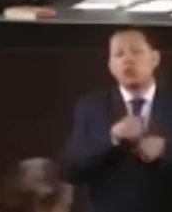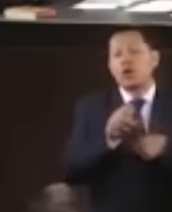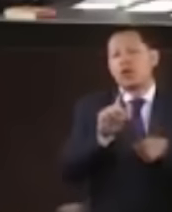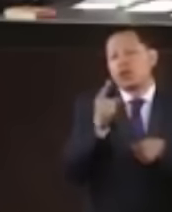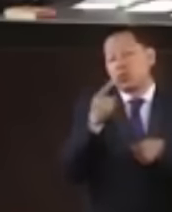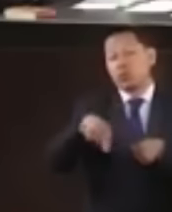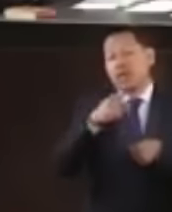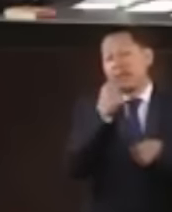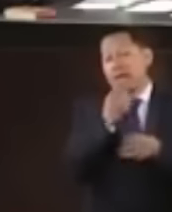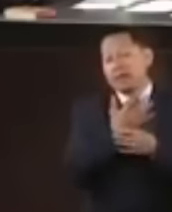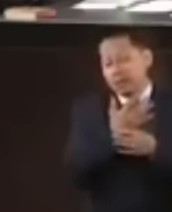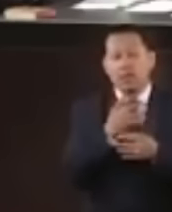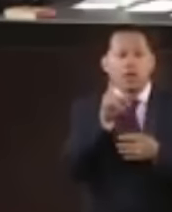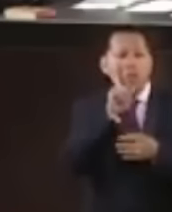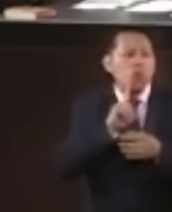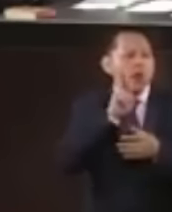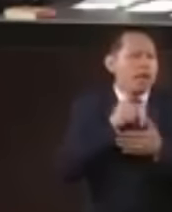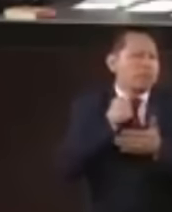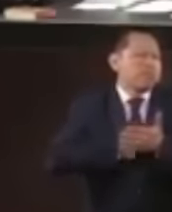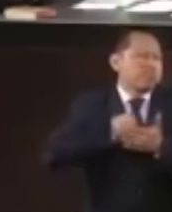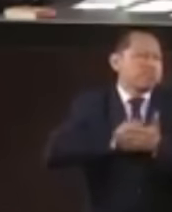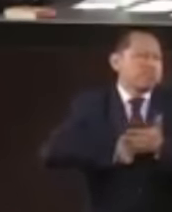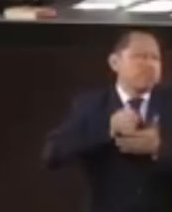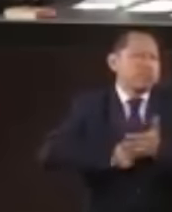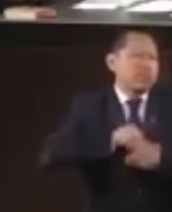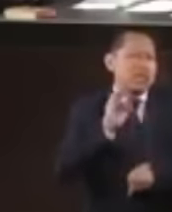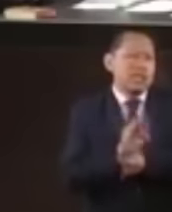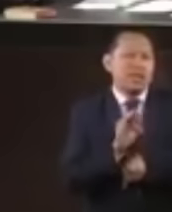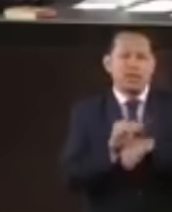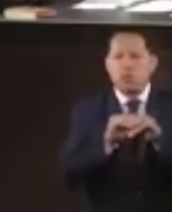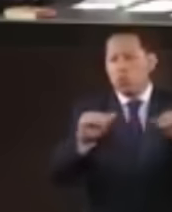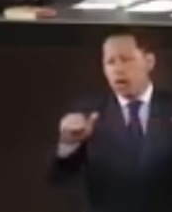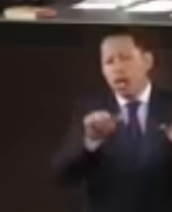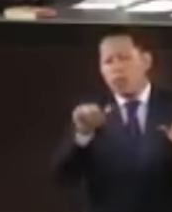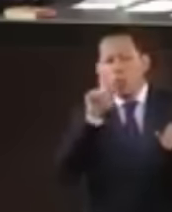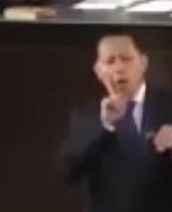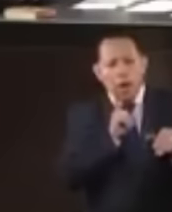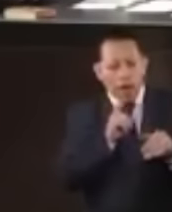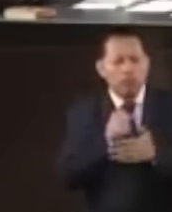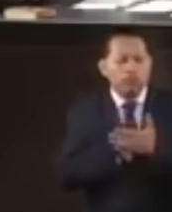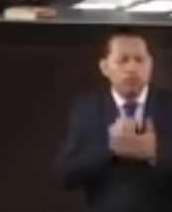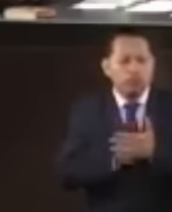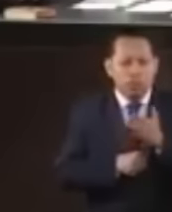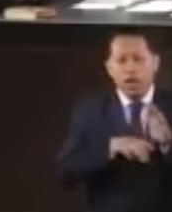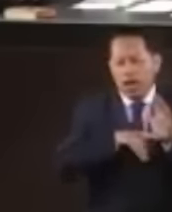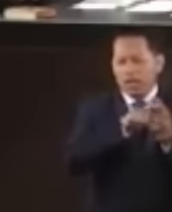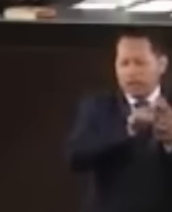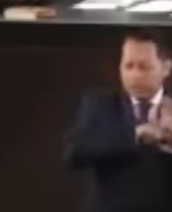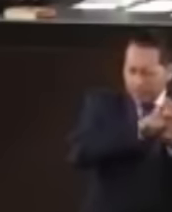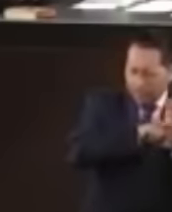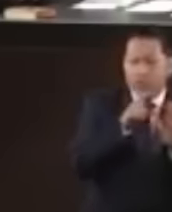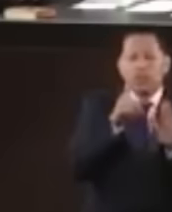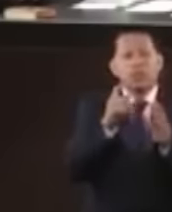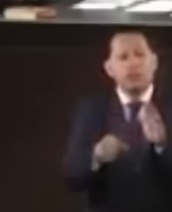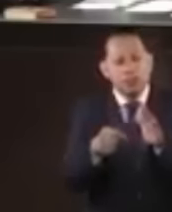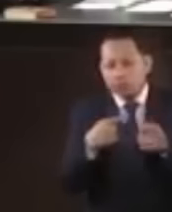dicen ser feministas, ser defensoras de la igualdad y de las mujeres, feministas de Instagram, feministas que toman